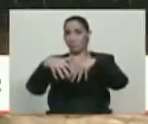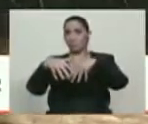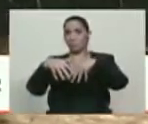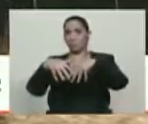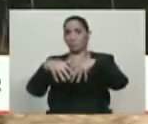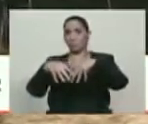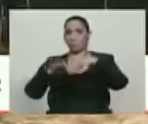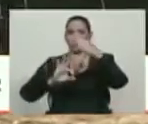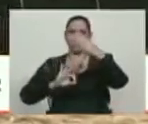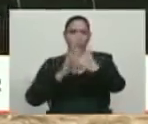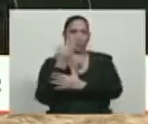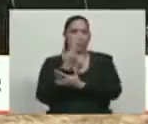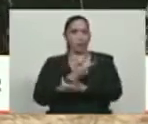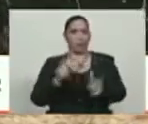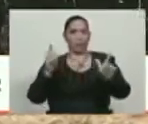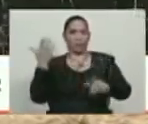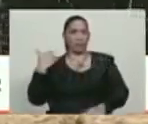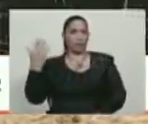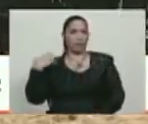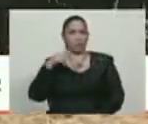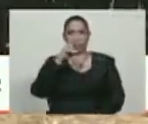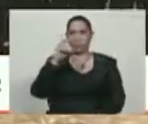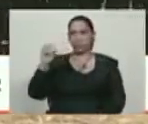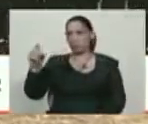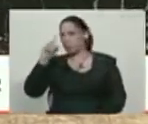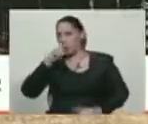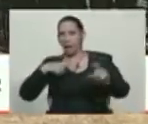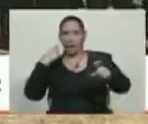fundado por el libertador hace 200 años, cumplió su papel.